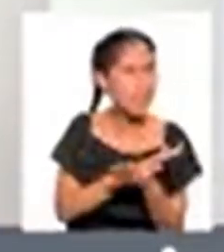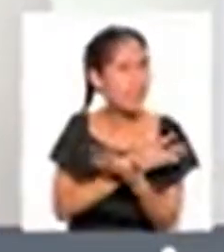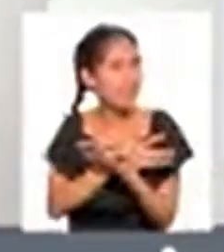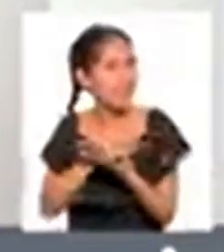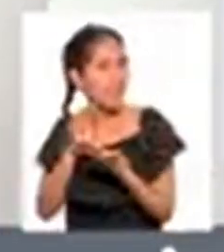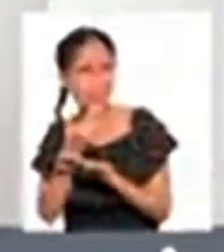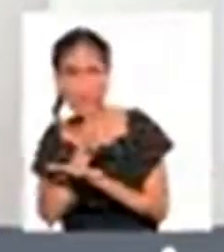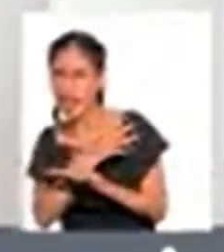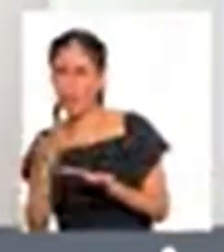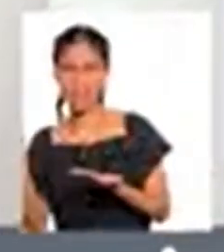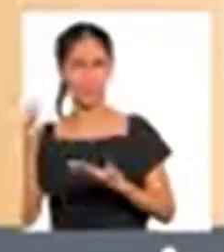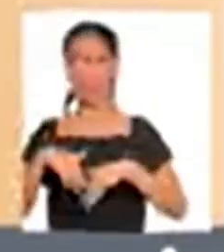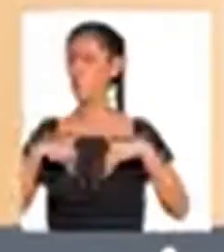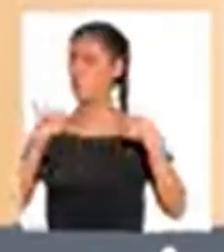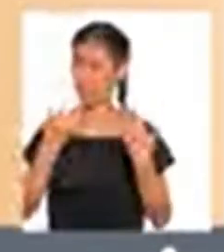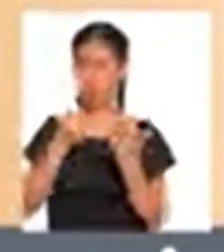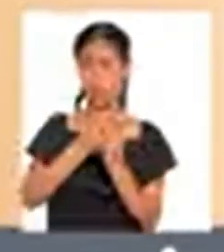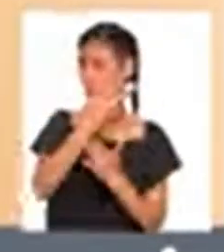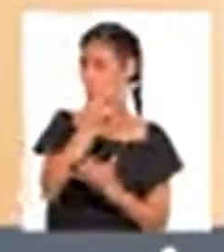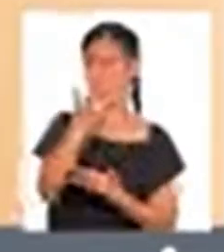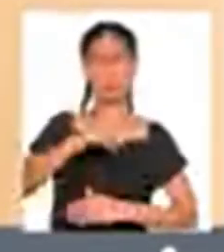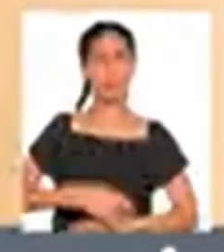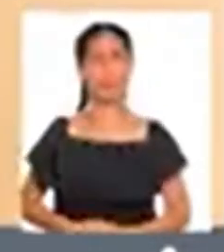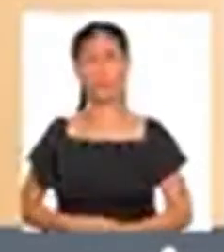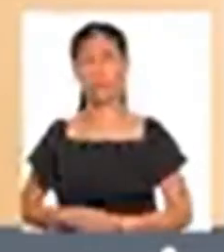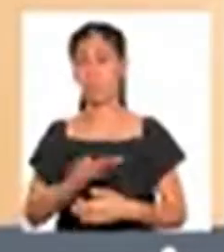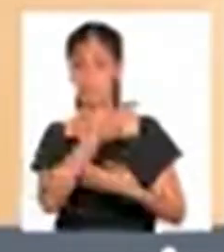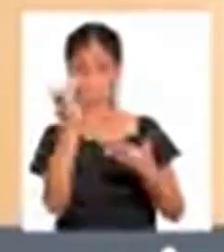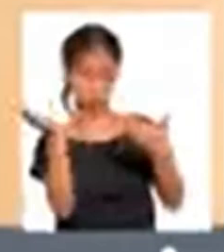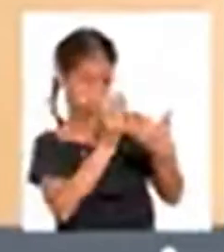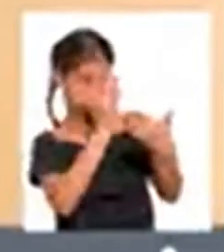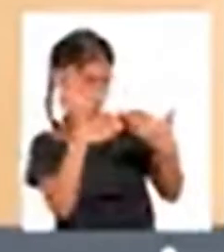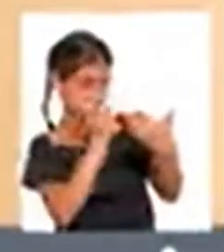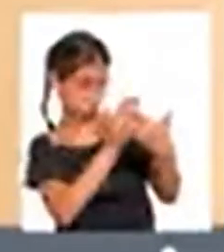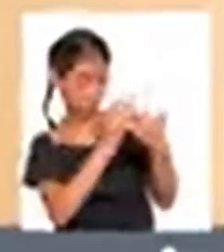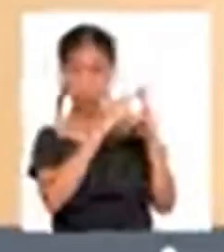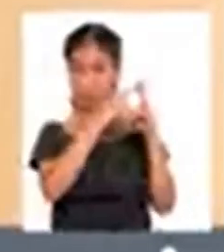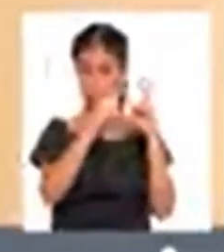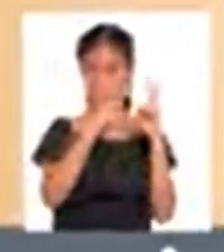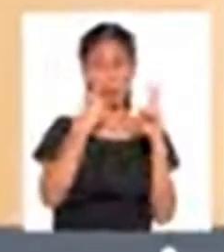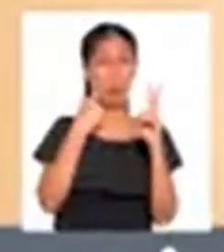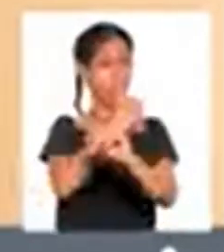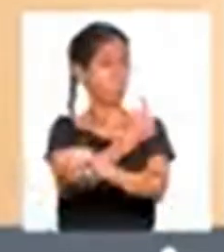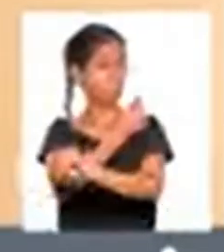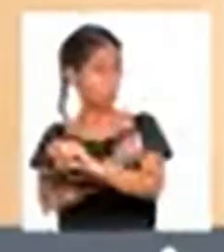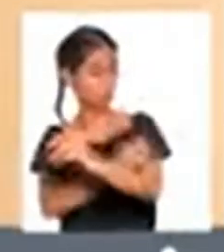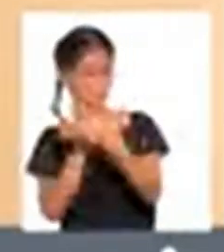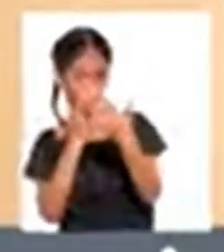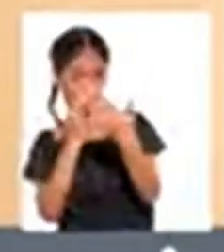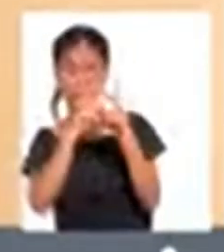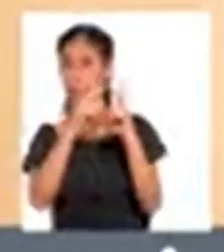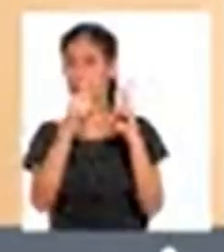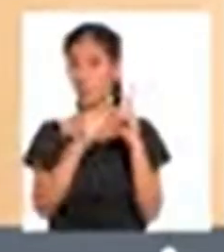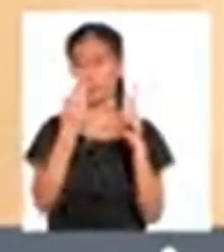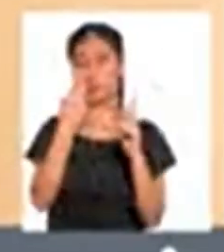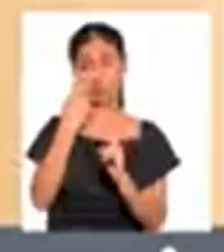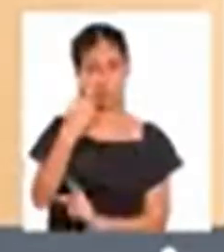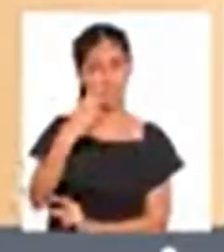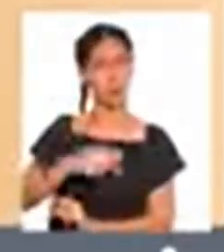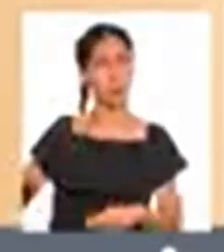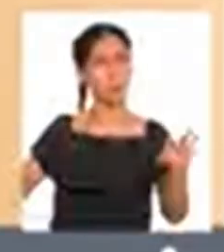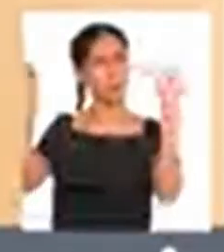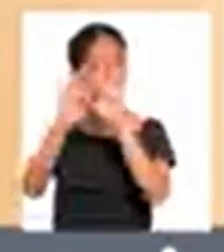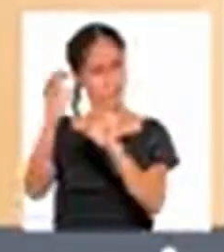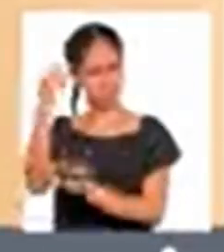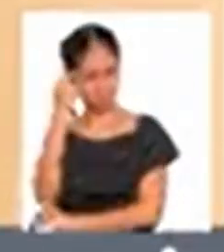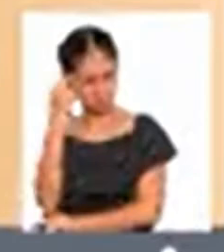de calorías. Interesante investigación de los autores Locio y Barriga. A partir de ello, es importante